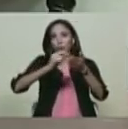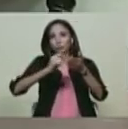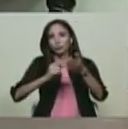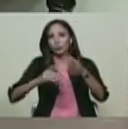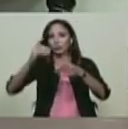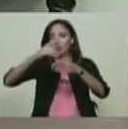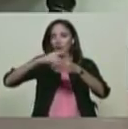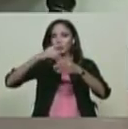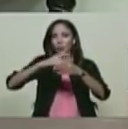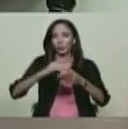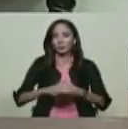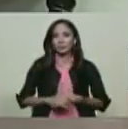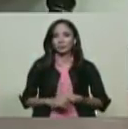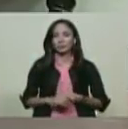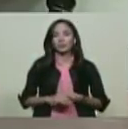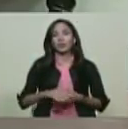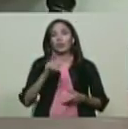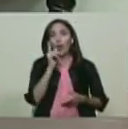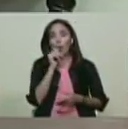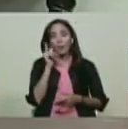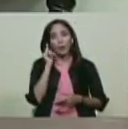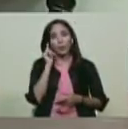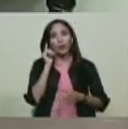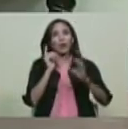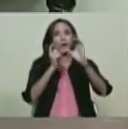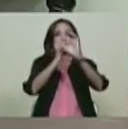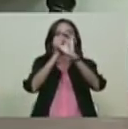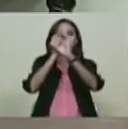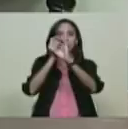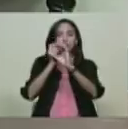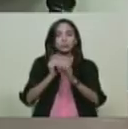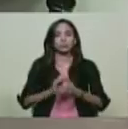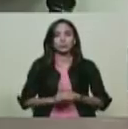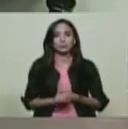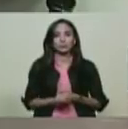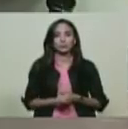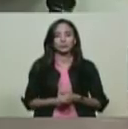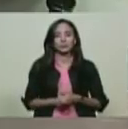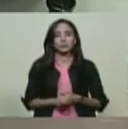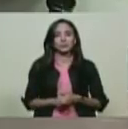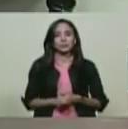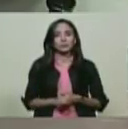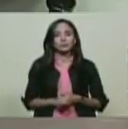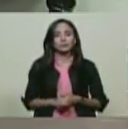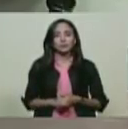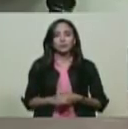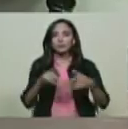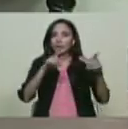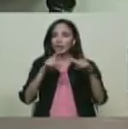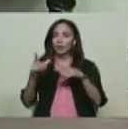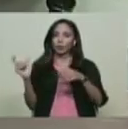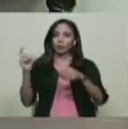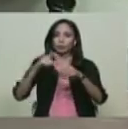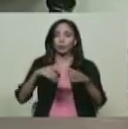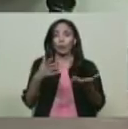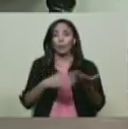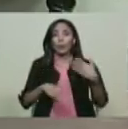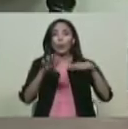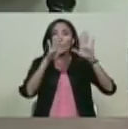en el registro de mineros en Venezuela se han inscrito más de